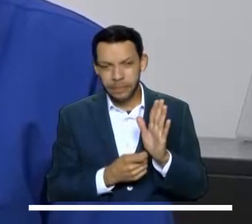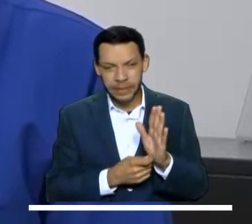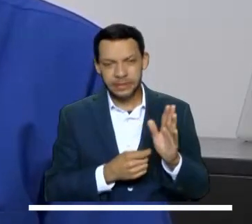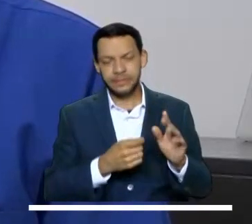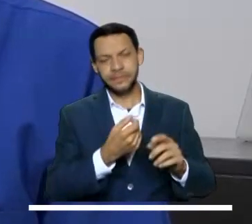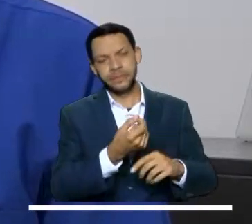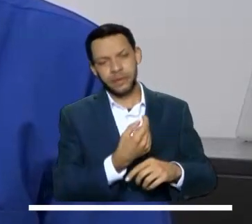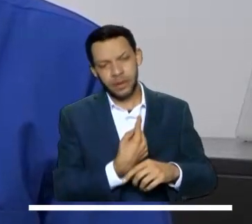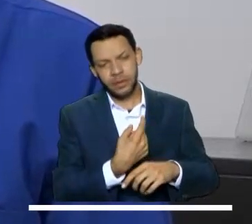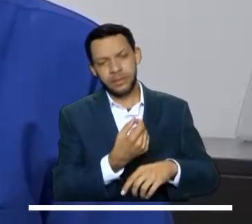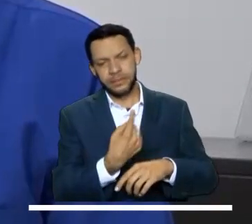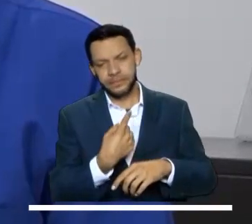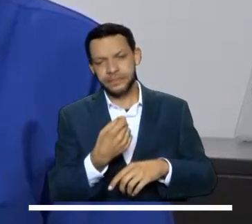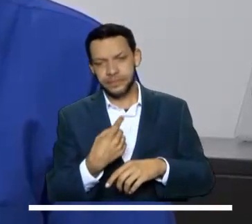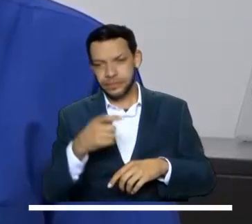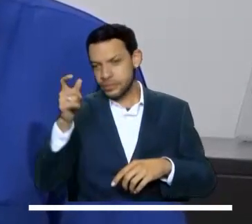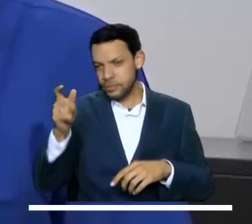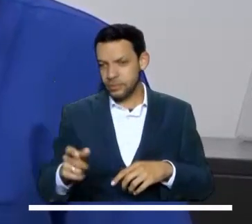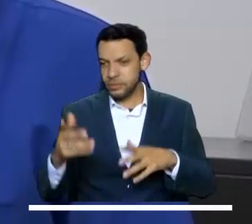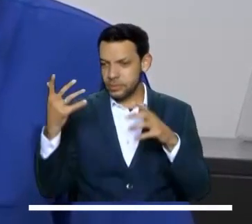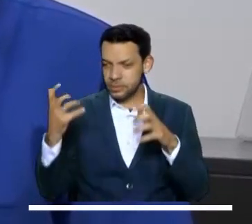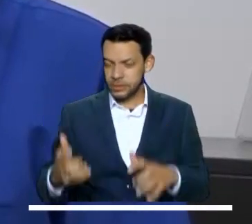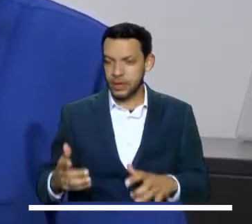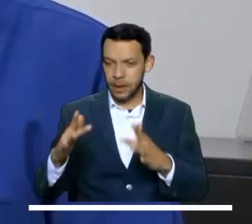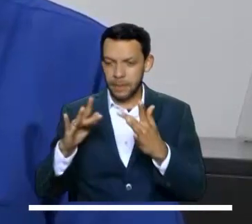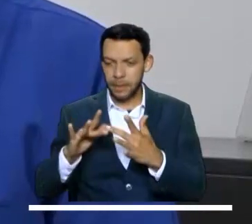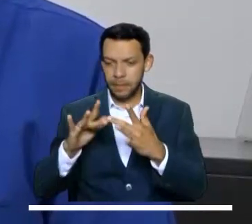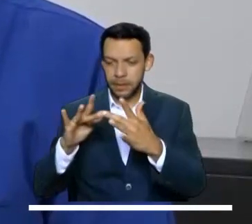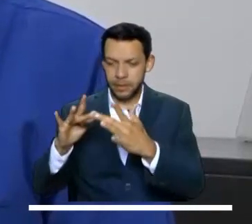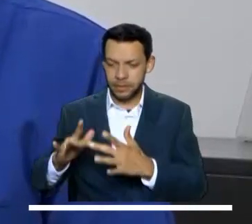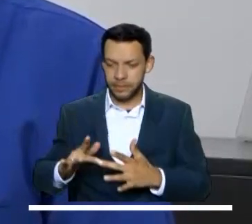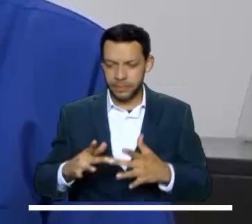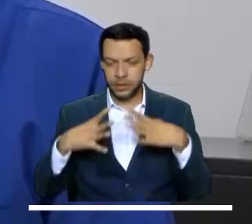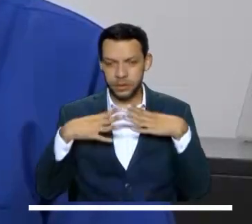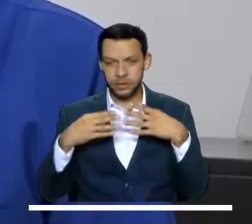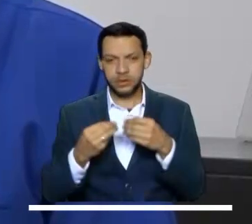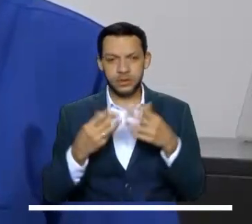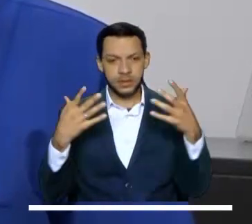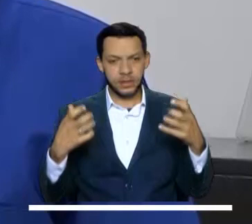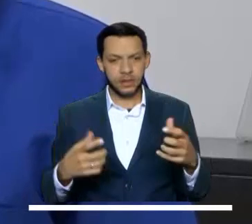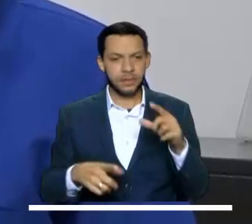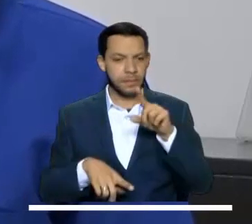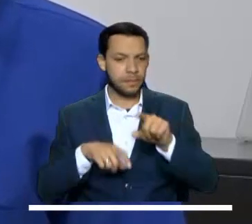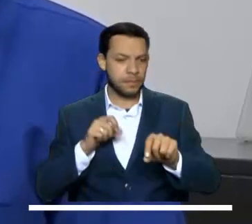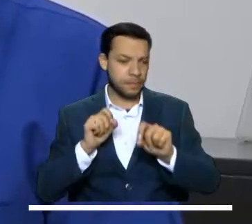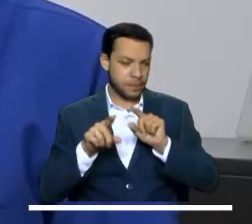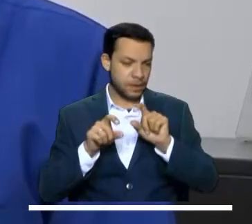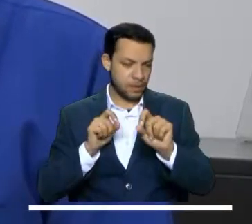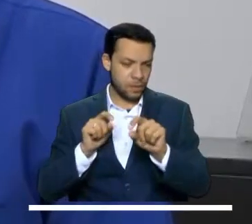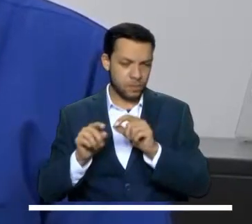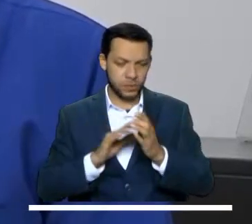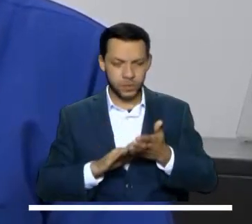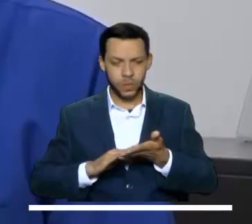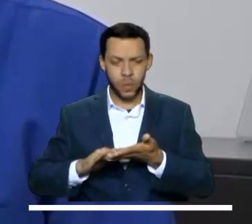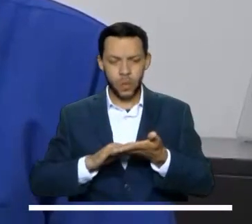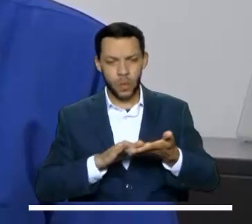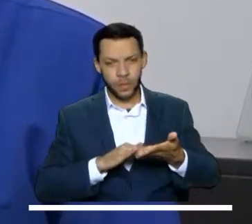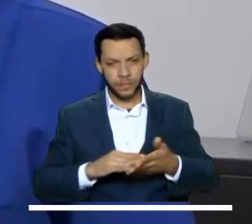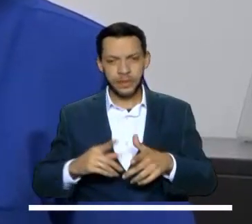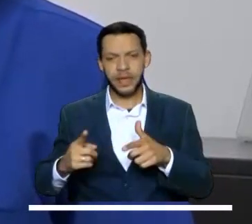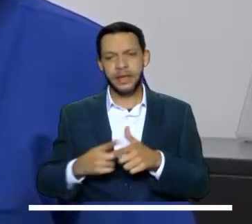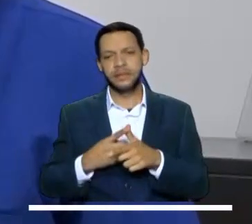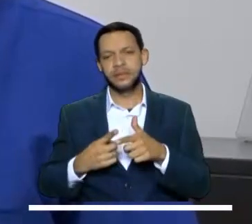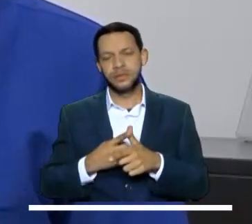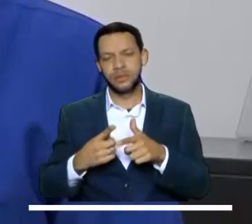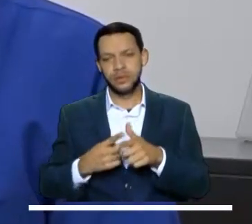donde fácilmente el paciente quiere que lo abordemos o nos quiere abordar y nos quiere preguntar algo que le podamos solucionar. Entonces es importante tener en cuenta